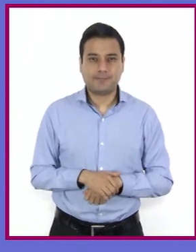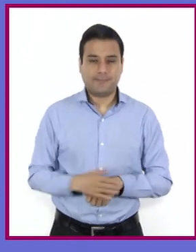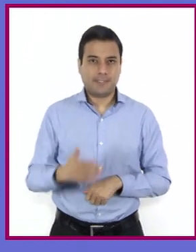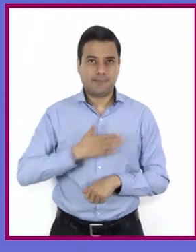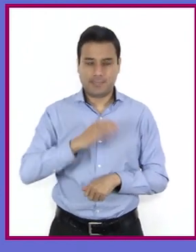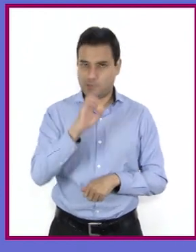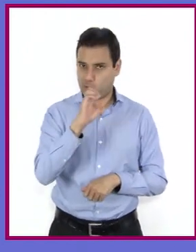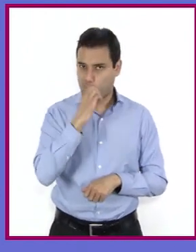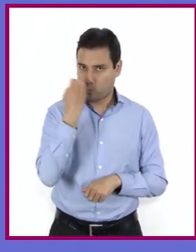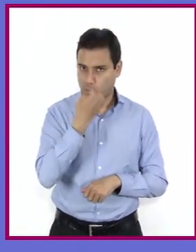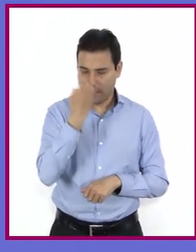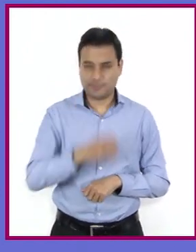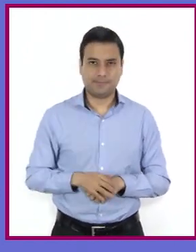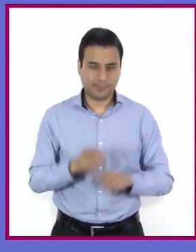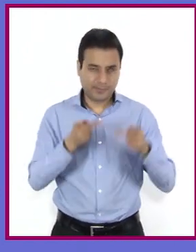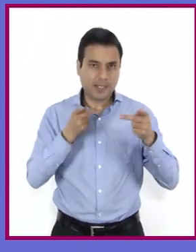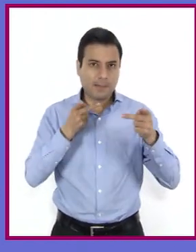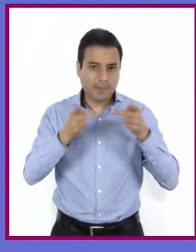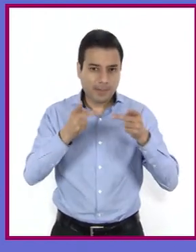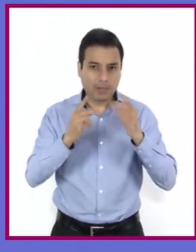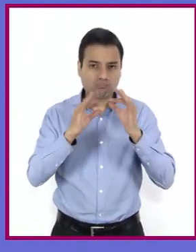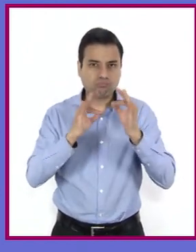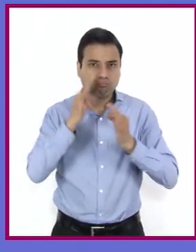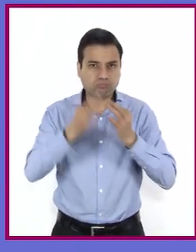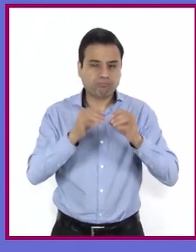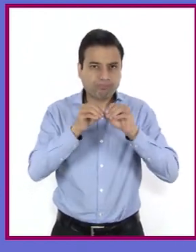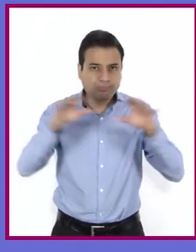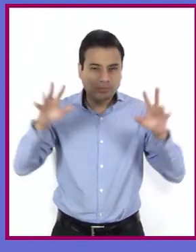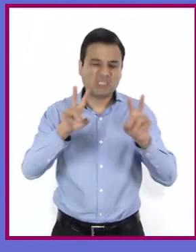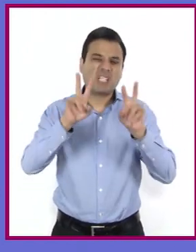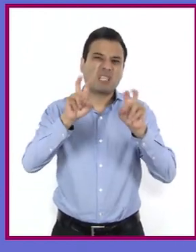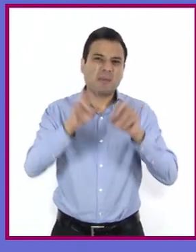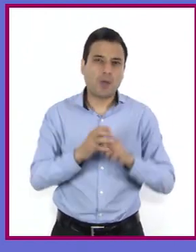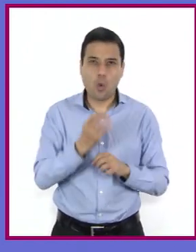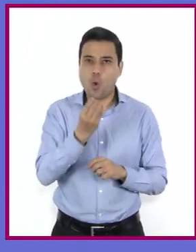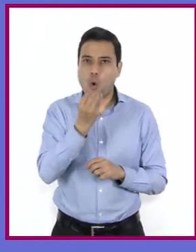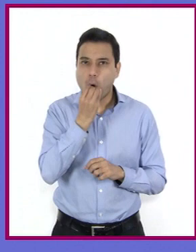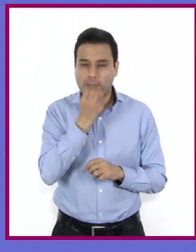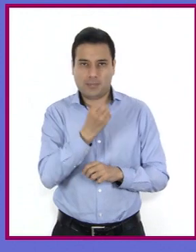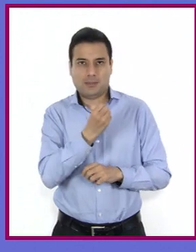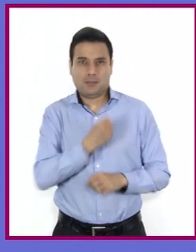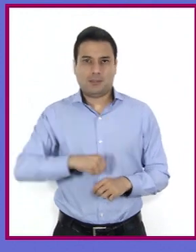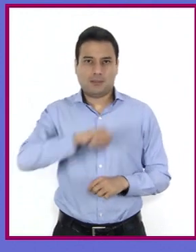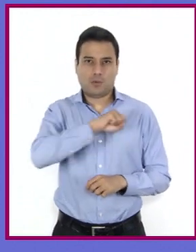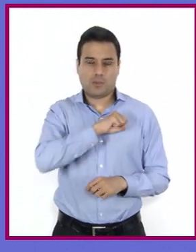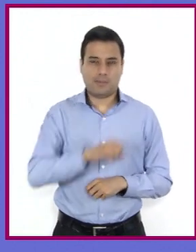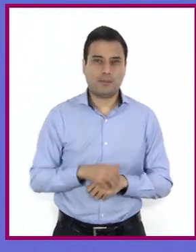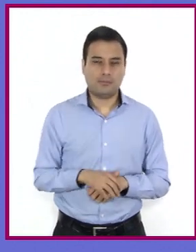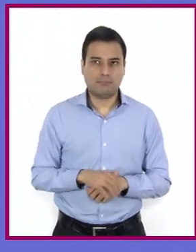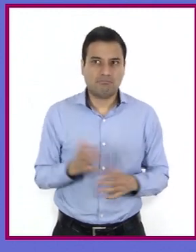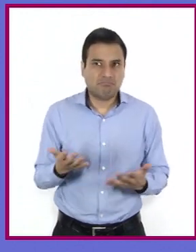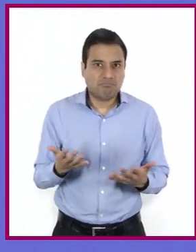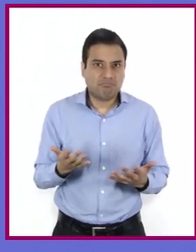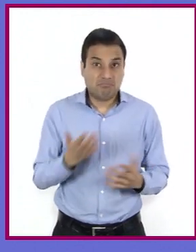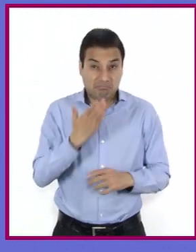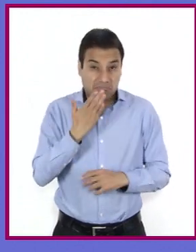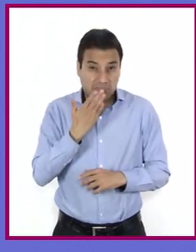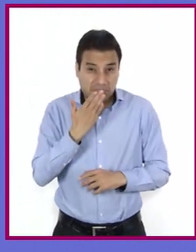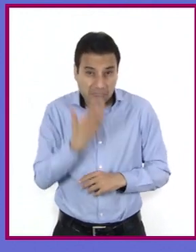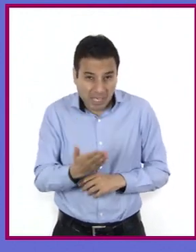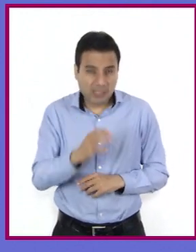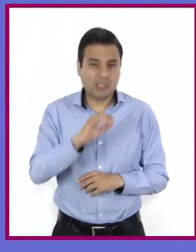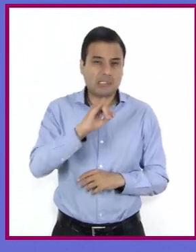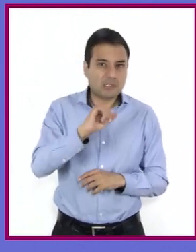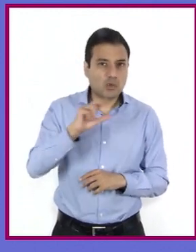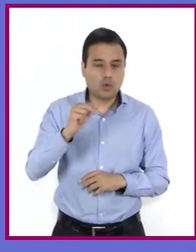escuela preparamos una campaña para toda la escuela que habla de los buenos hábitos alimenticios para alumnas y alumnos, pero queremos saber si hemos tenido éxito